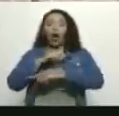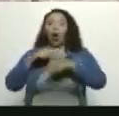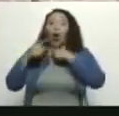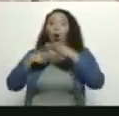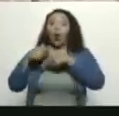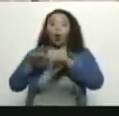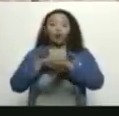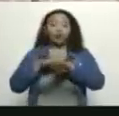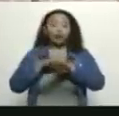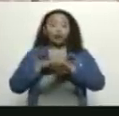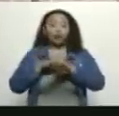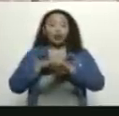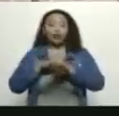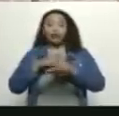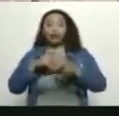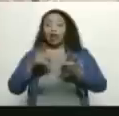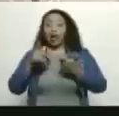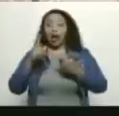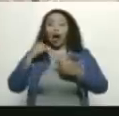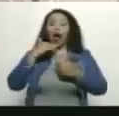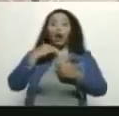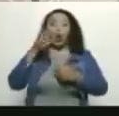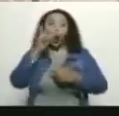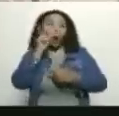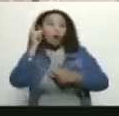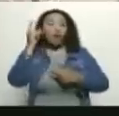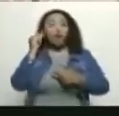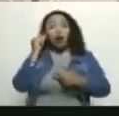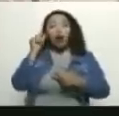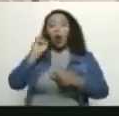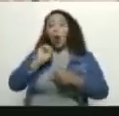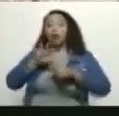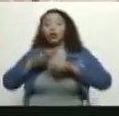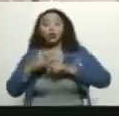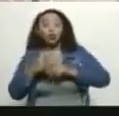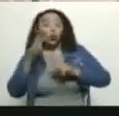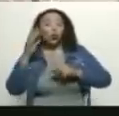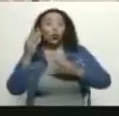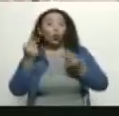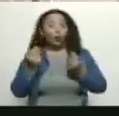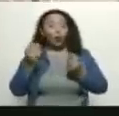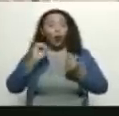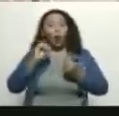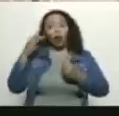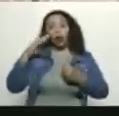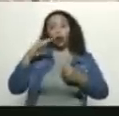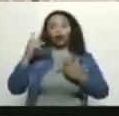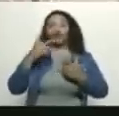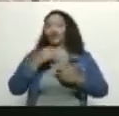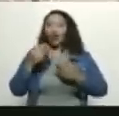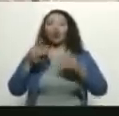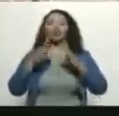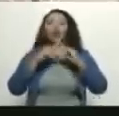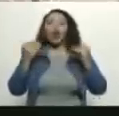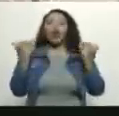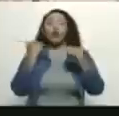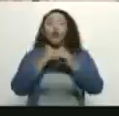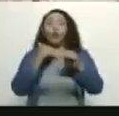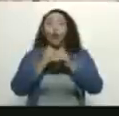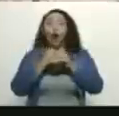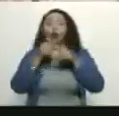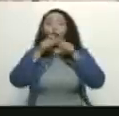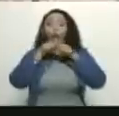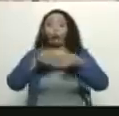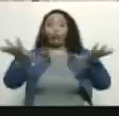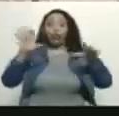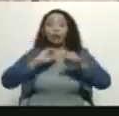piel, sin ningún tipo de discriminación por sexo, situación económica, social o religiosa. Sus efectos negativos a la